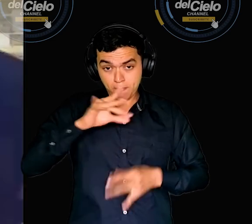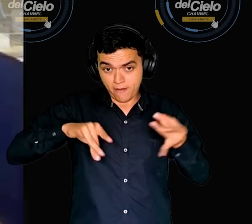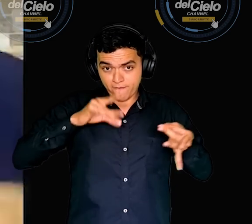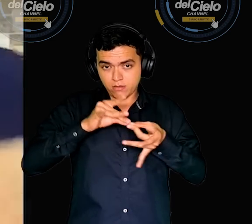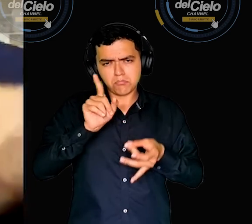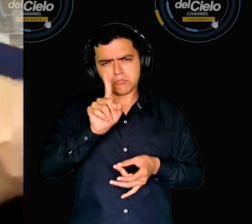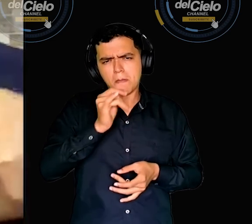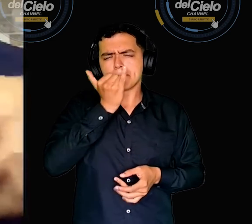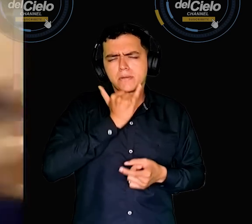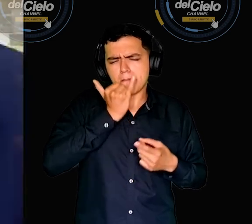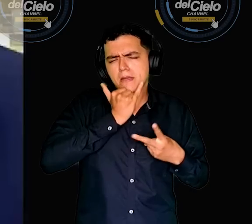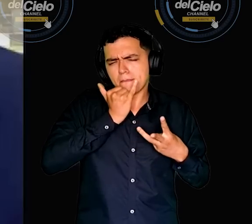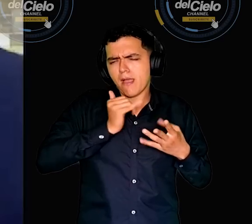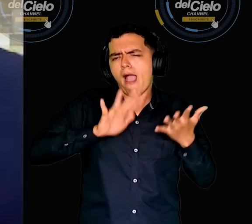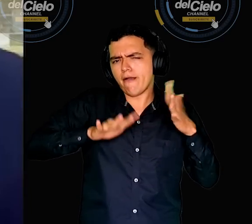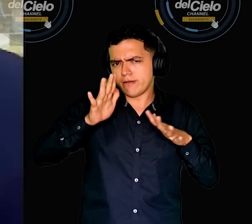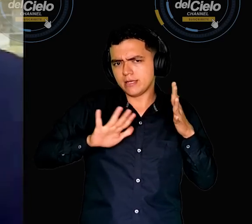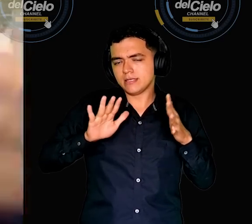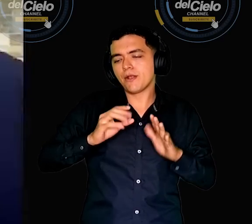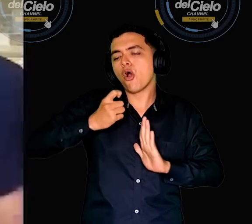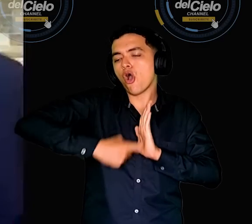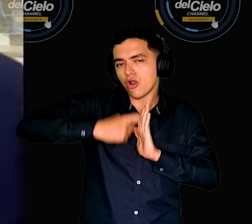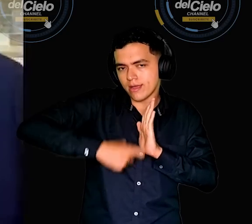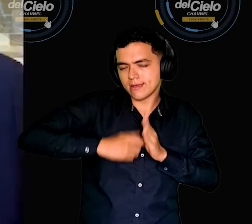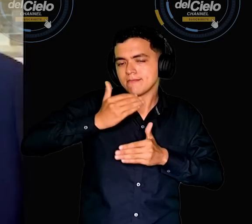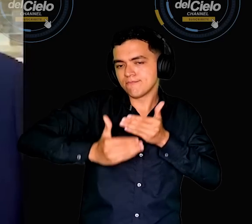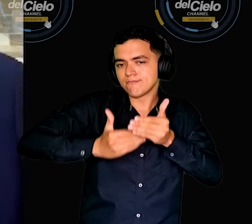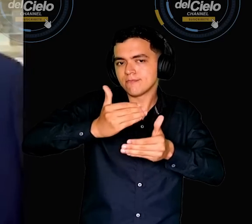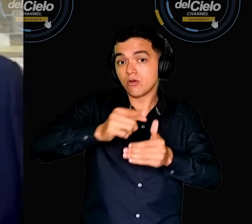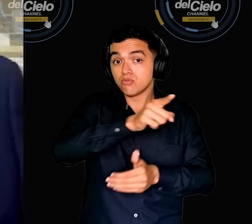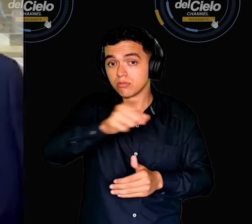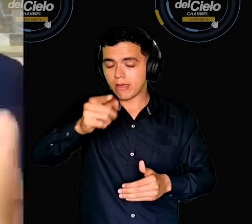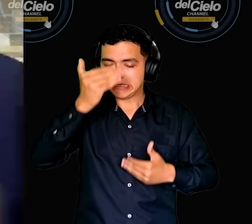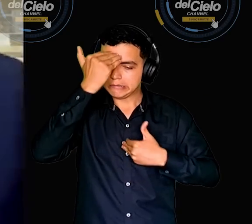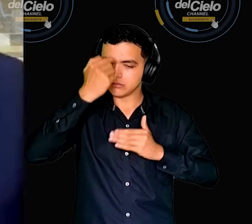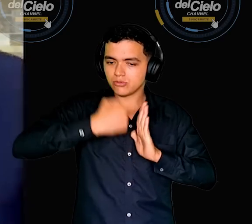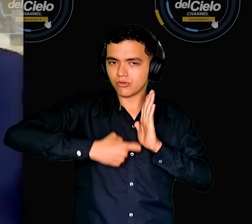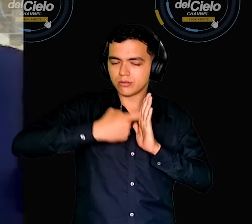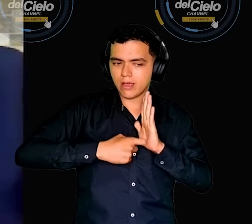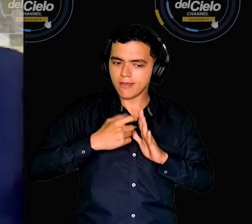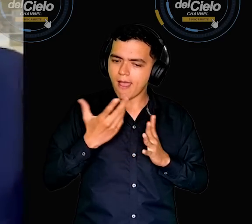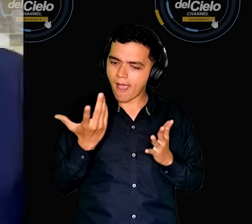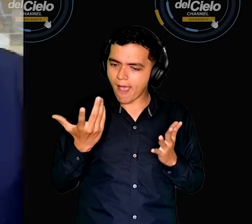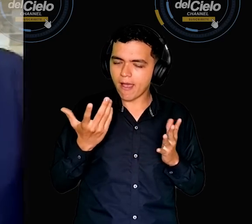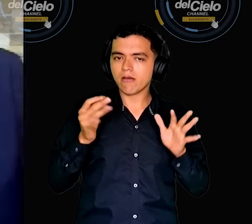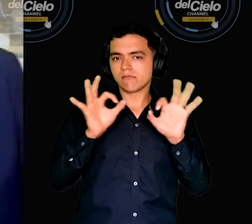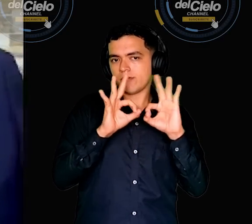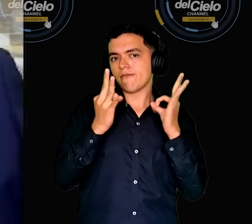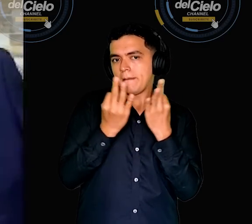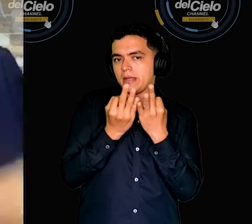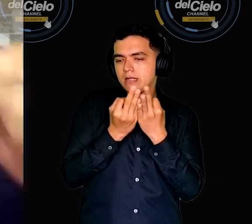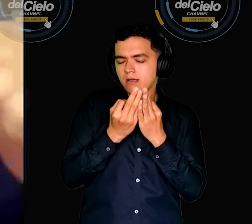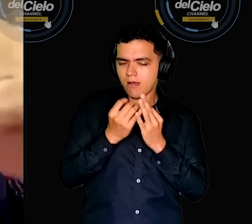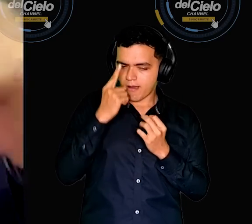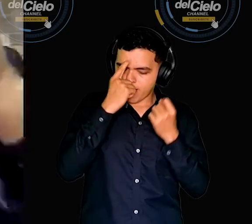hogar. Así que me gusta este lema de la familia que permanece, pero no sucede